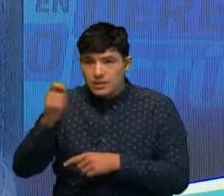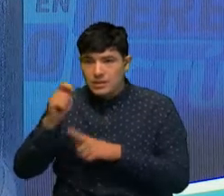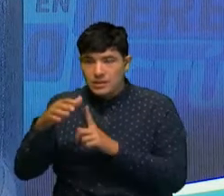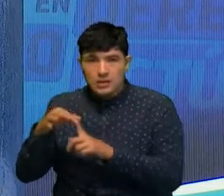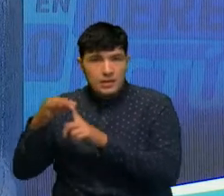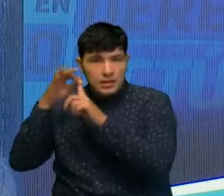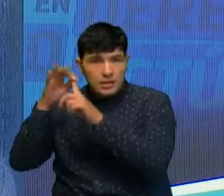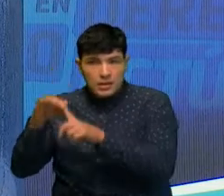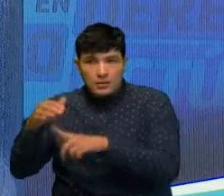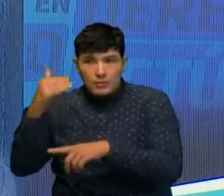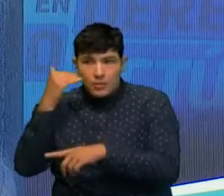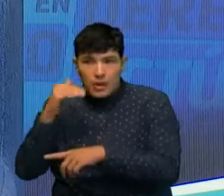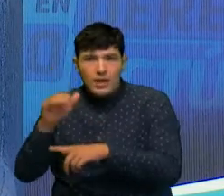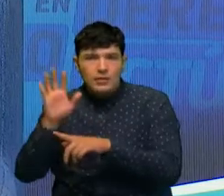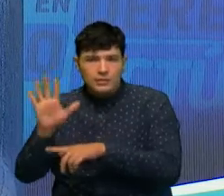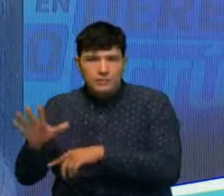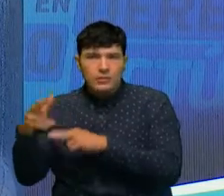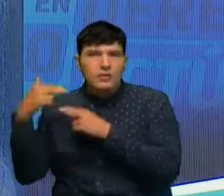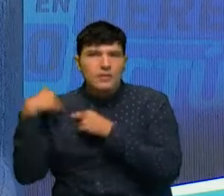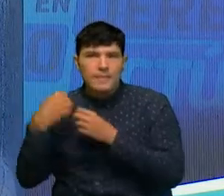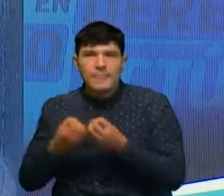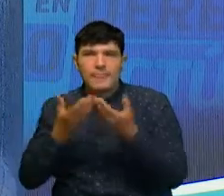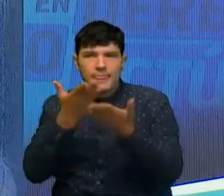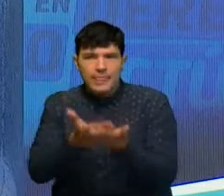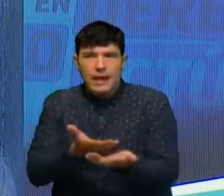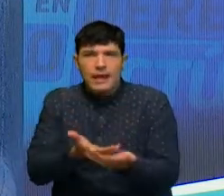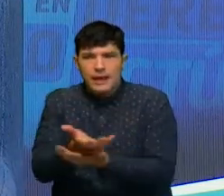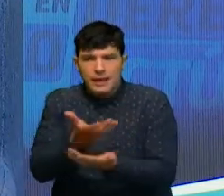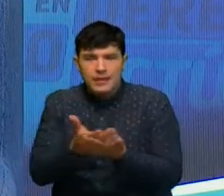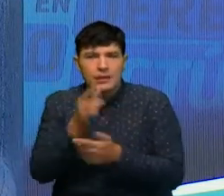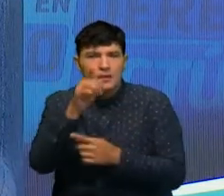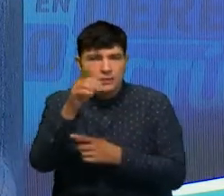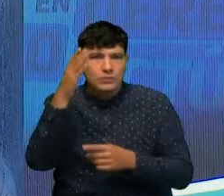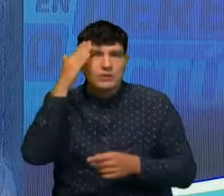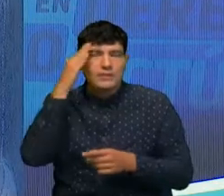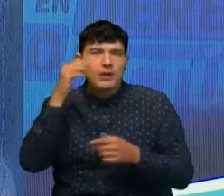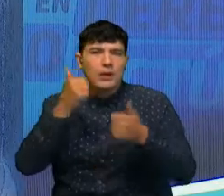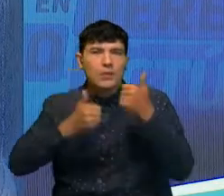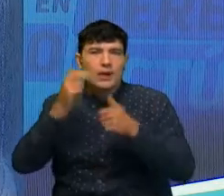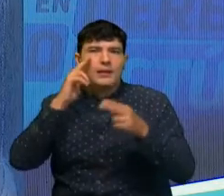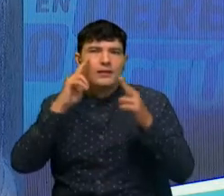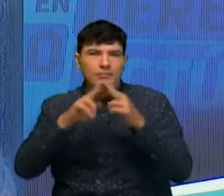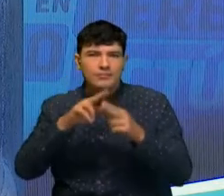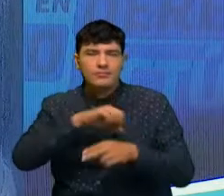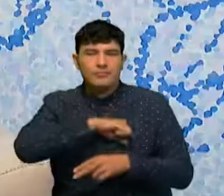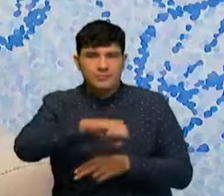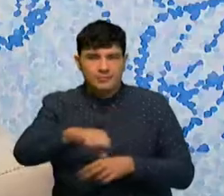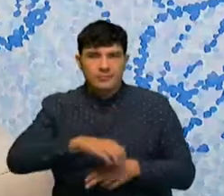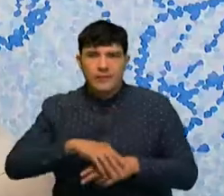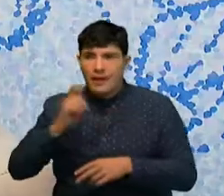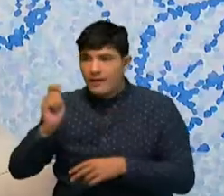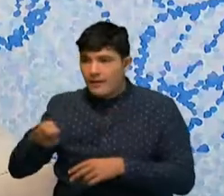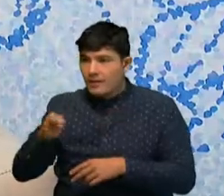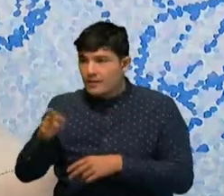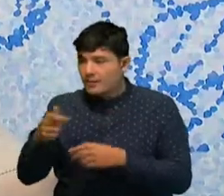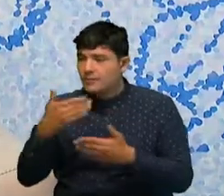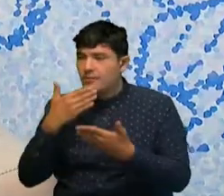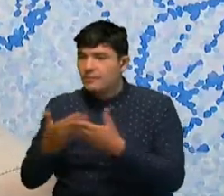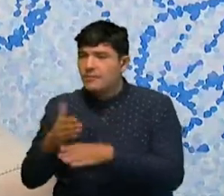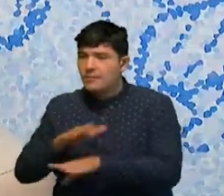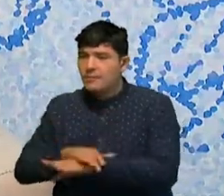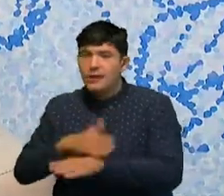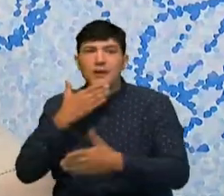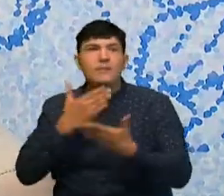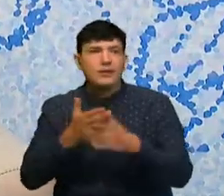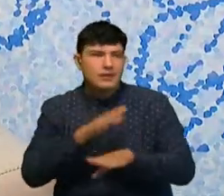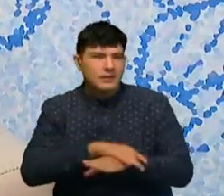dar esos importantes lineamientos y que usted sepa cuáles son sus derechos. Abogada Marlene Murcia, muy buenas tardes. Muy buenas tardes, John.